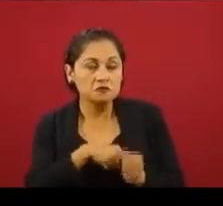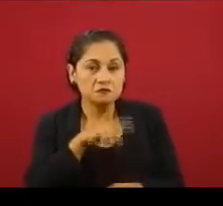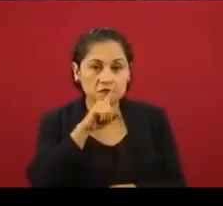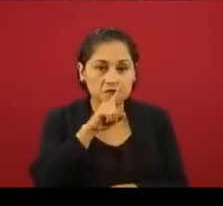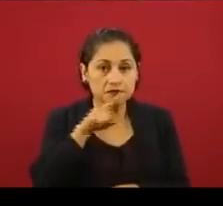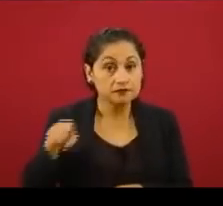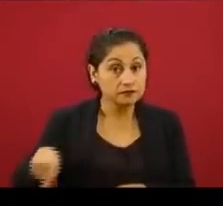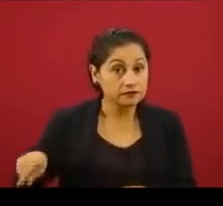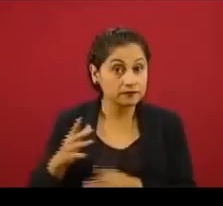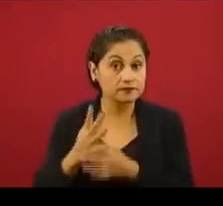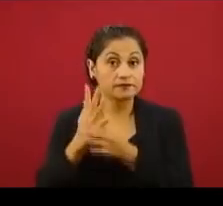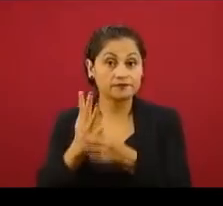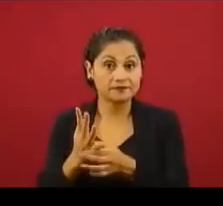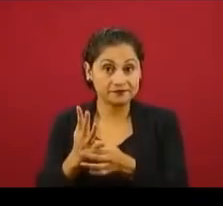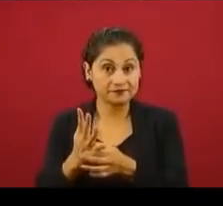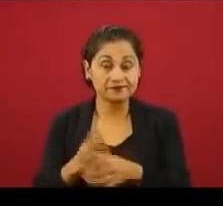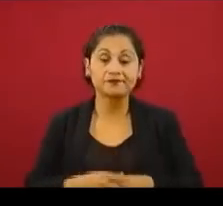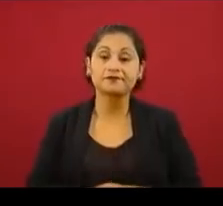Luego,